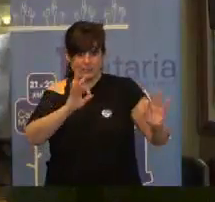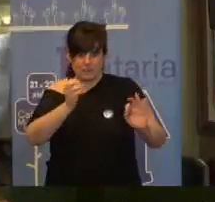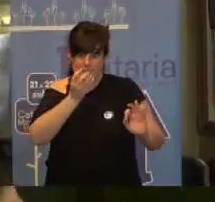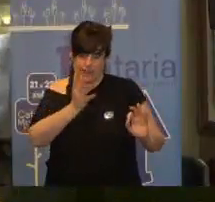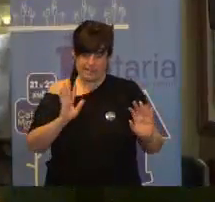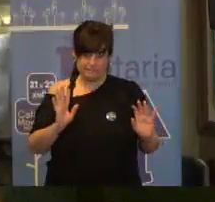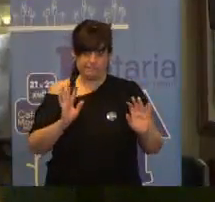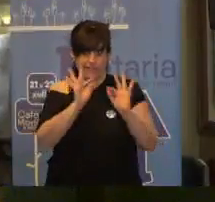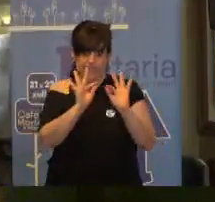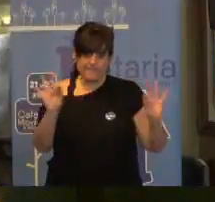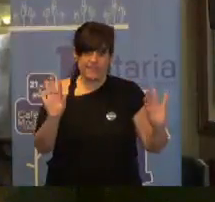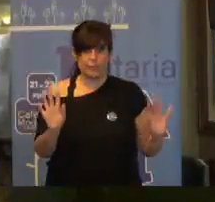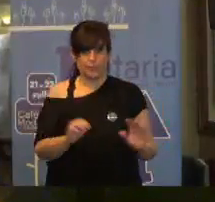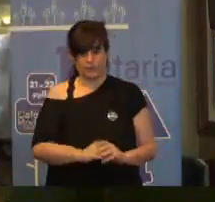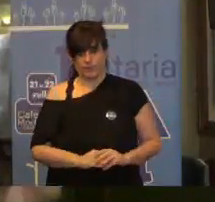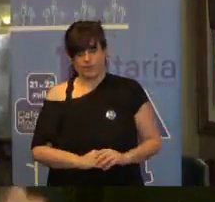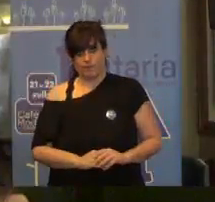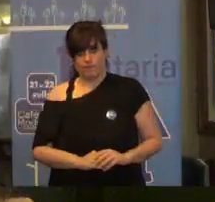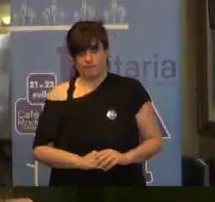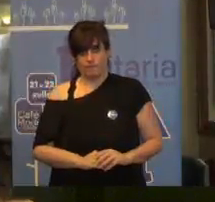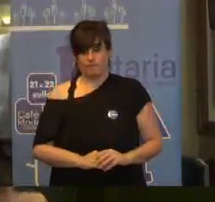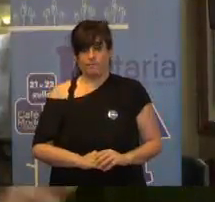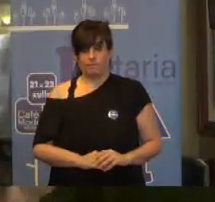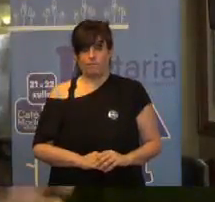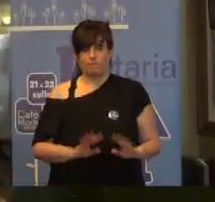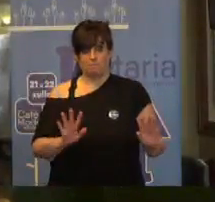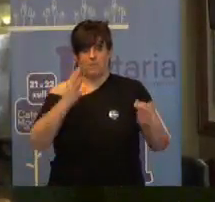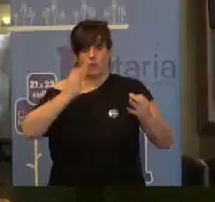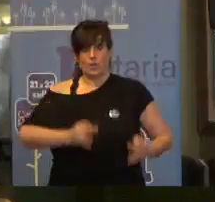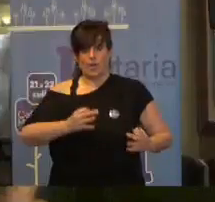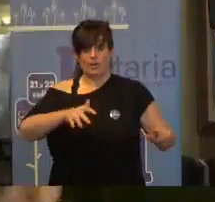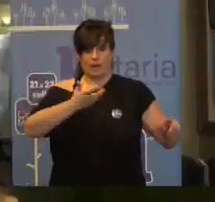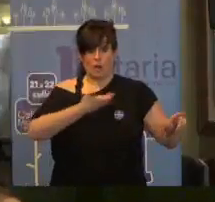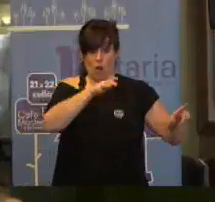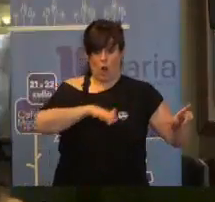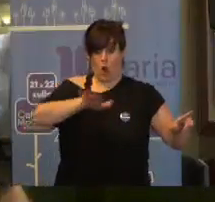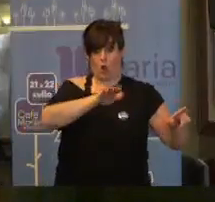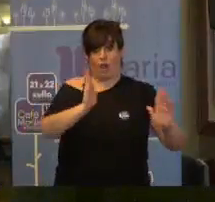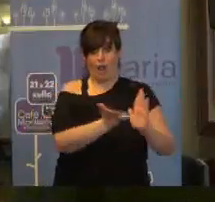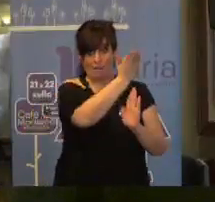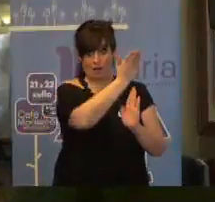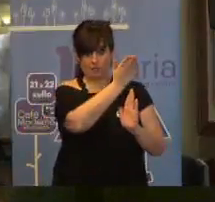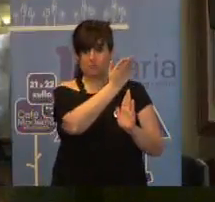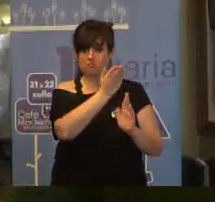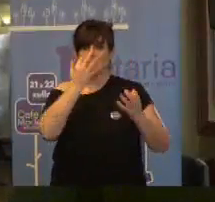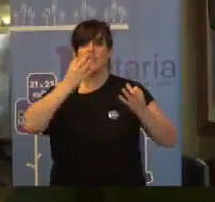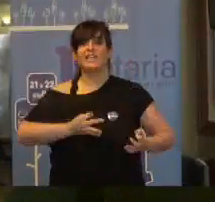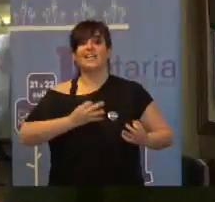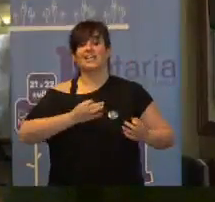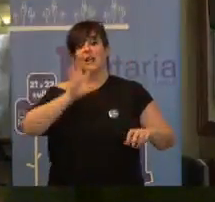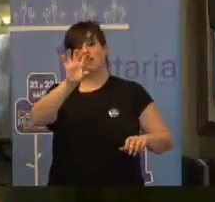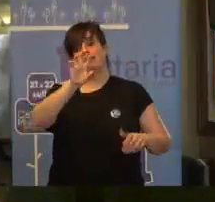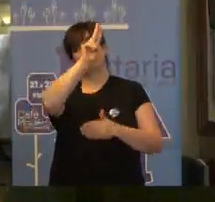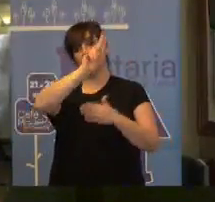non? Pero esa realidade, aparte da local, hai unha realidade nacional que sí que é común, non? E eu creo que ten moito que ver co tempo